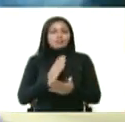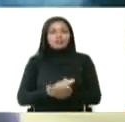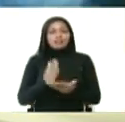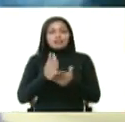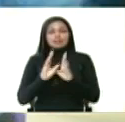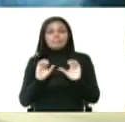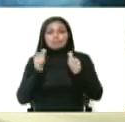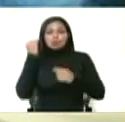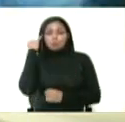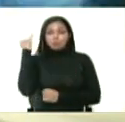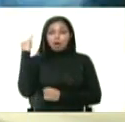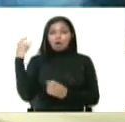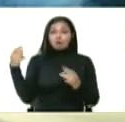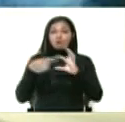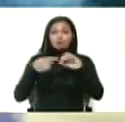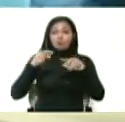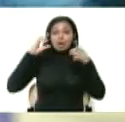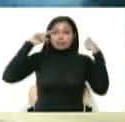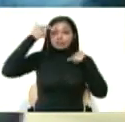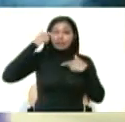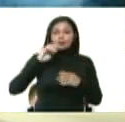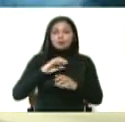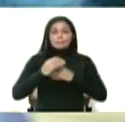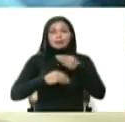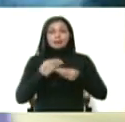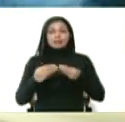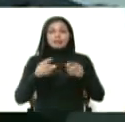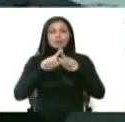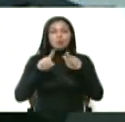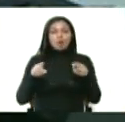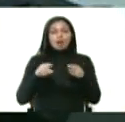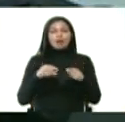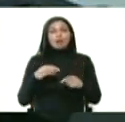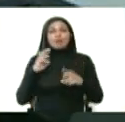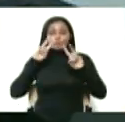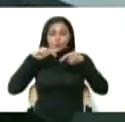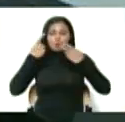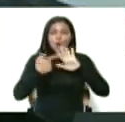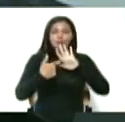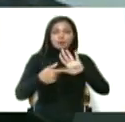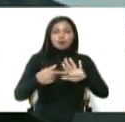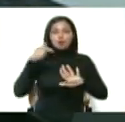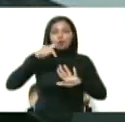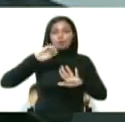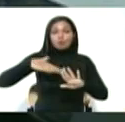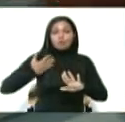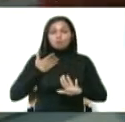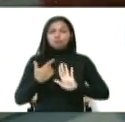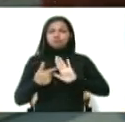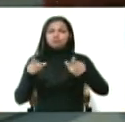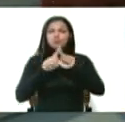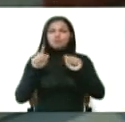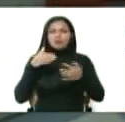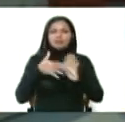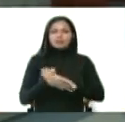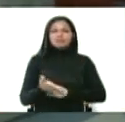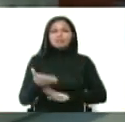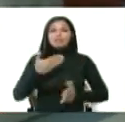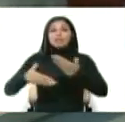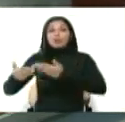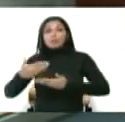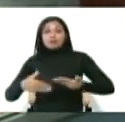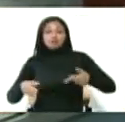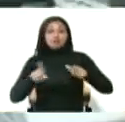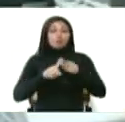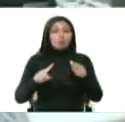esa iniciativa que tuvo con el comandante Chávez para hacer de esto una gran realidad, y hoy podemos dar, bueno, servicios,